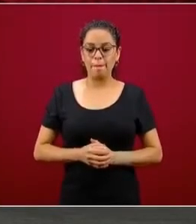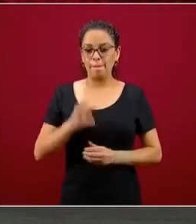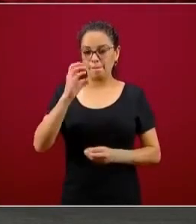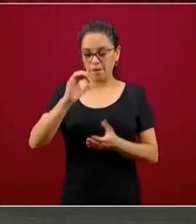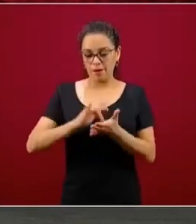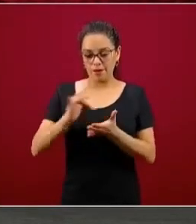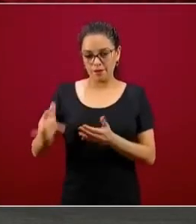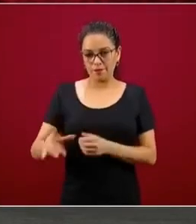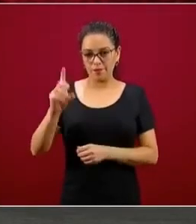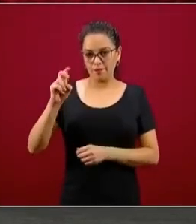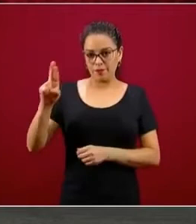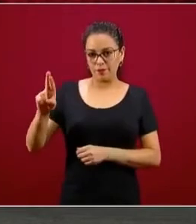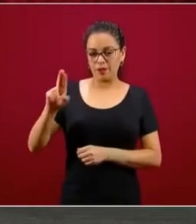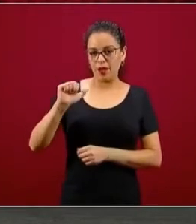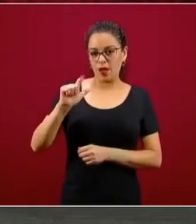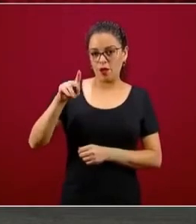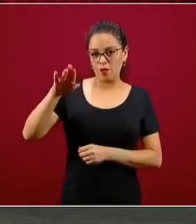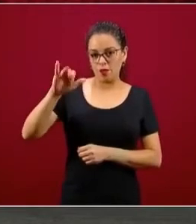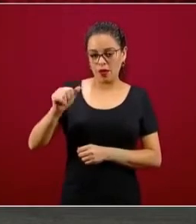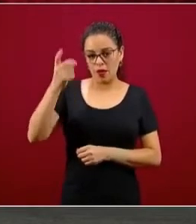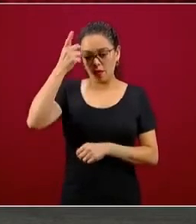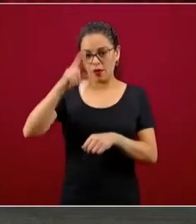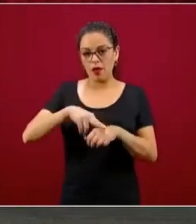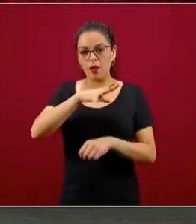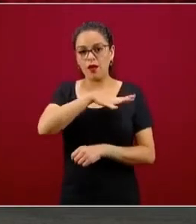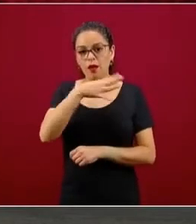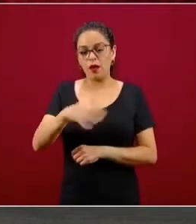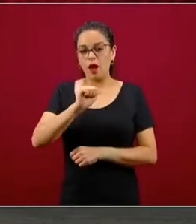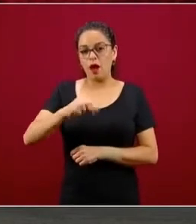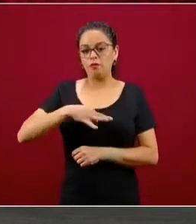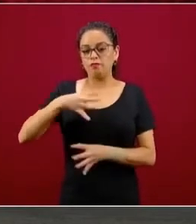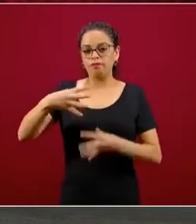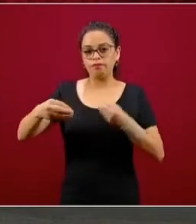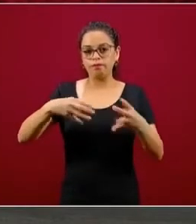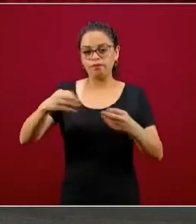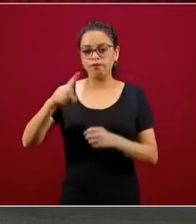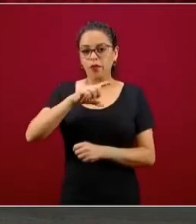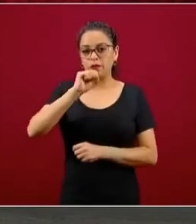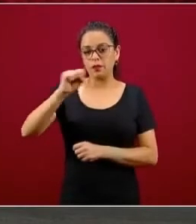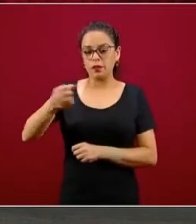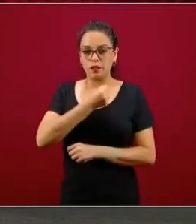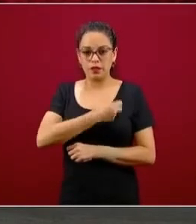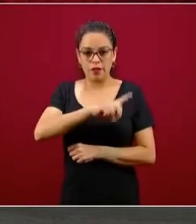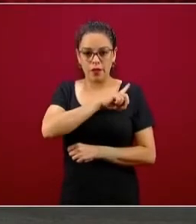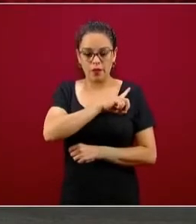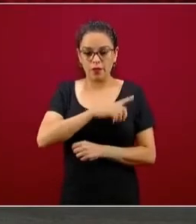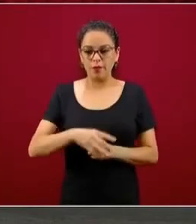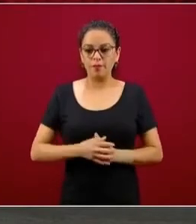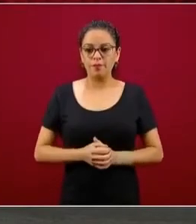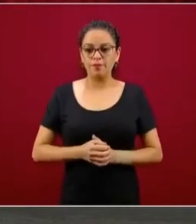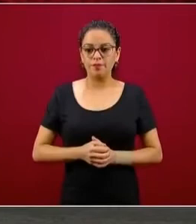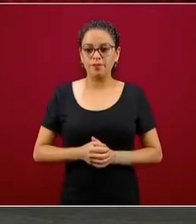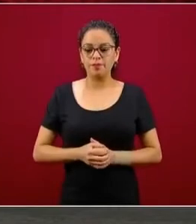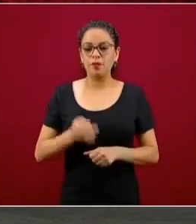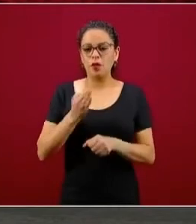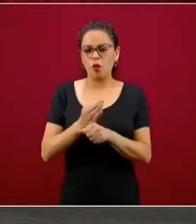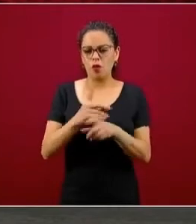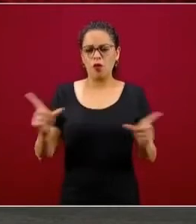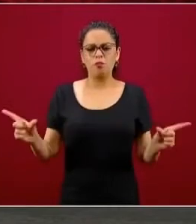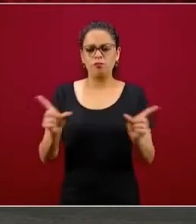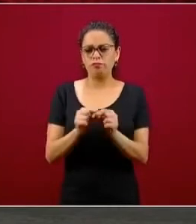Gracias, doctor José Luis Salomía, director general de Epidemiología de la Secretaría de Salud. Vamos a comentar de manera muy